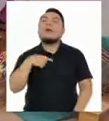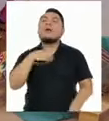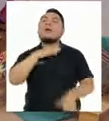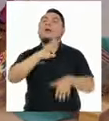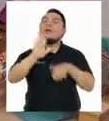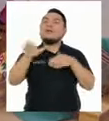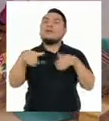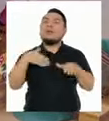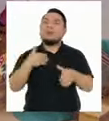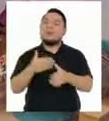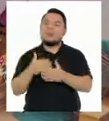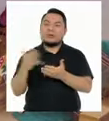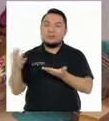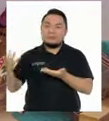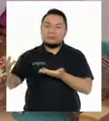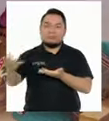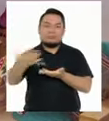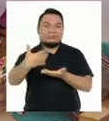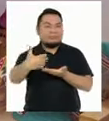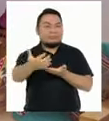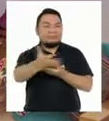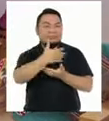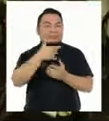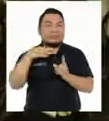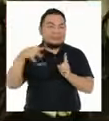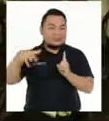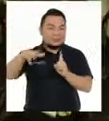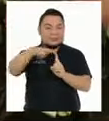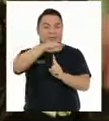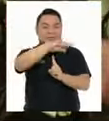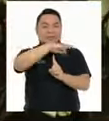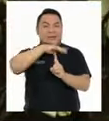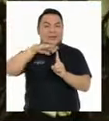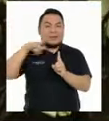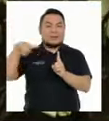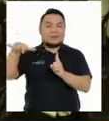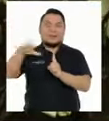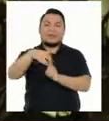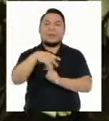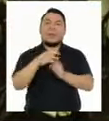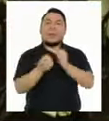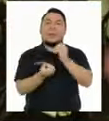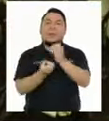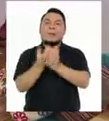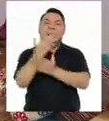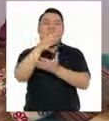todo de la naturaleza. Vamos, recogiendo todo. Ya saben qué.